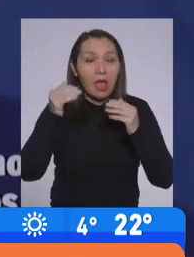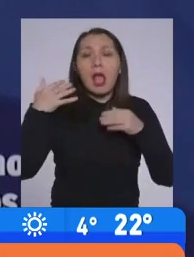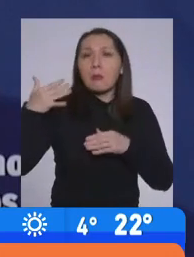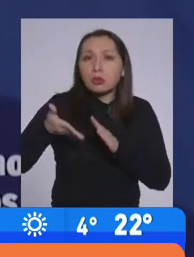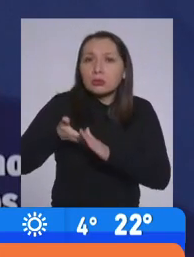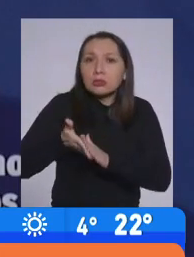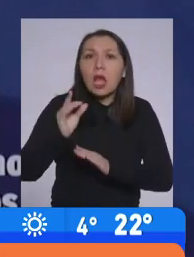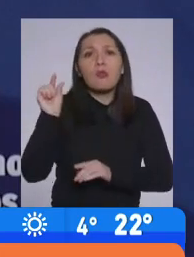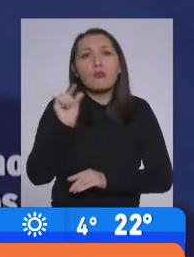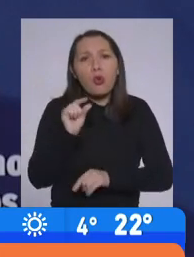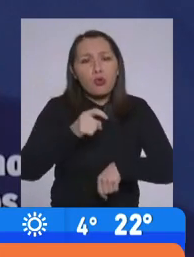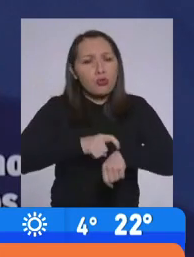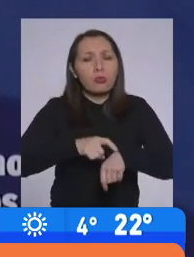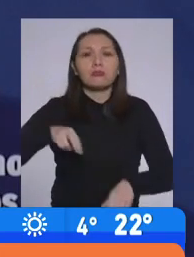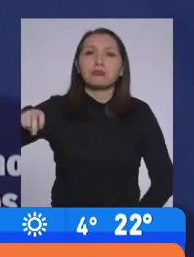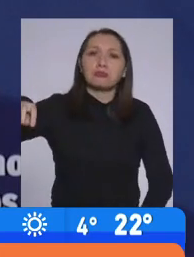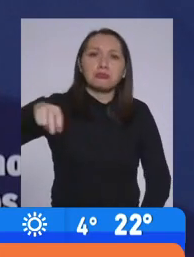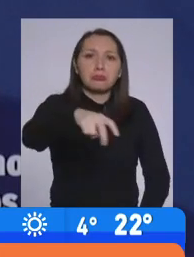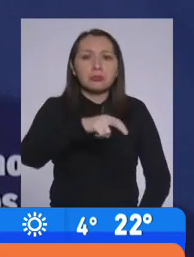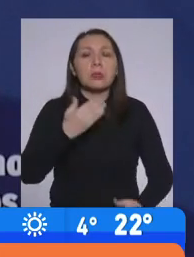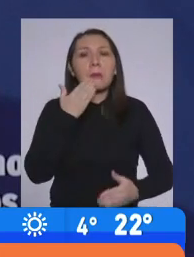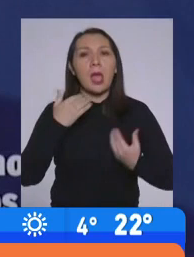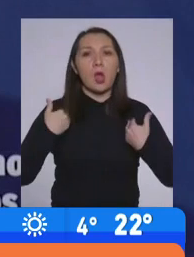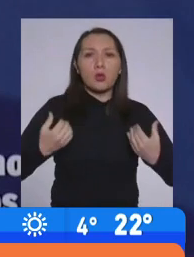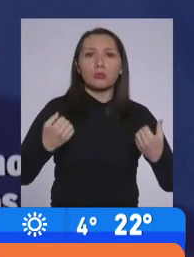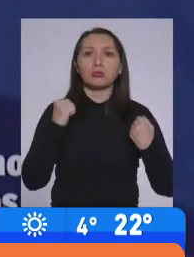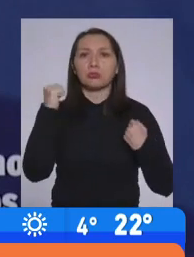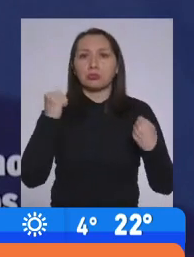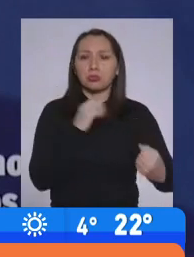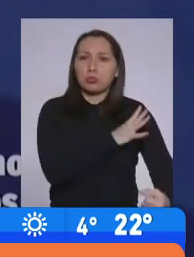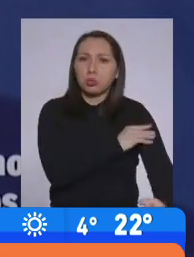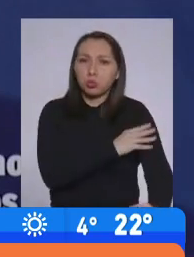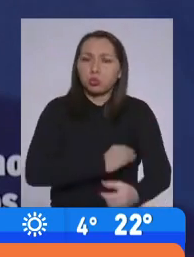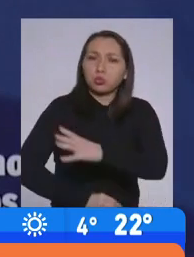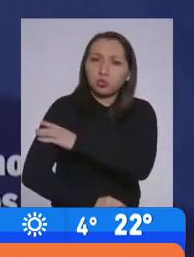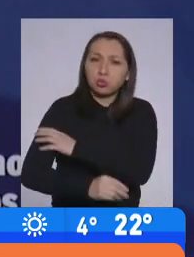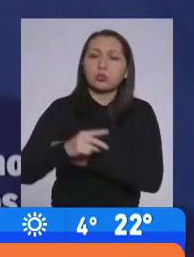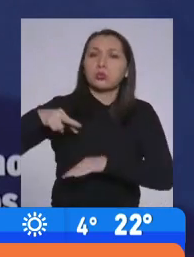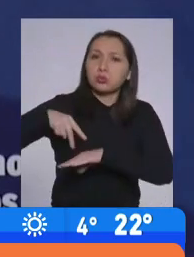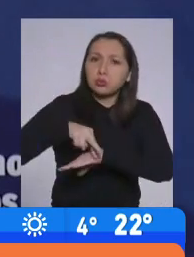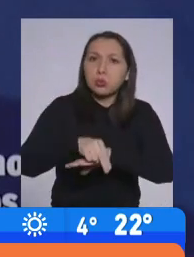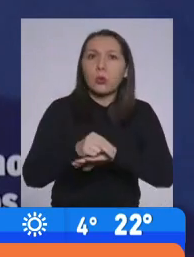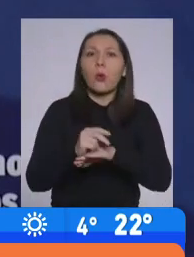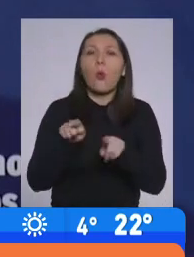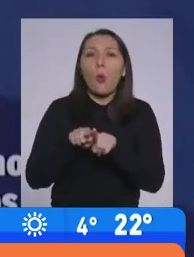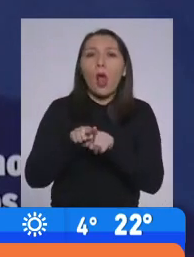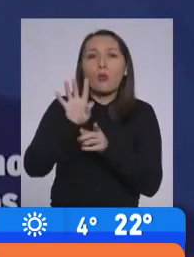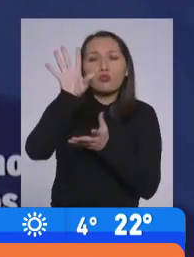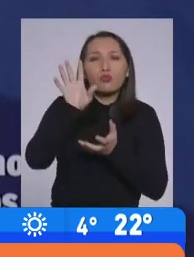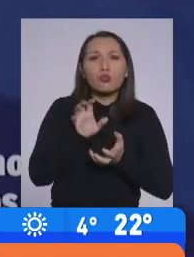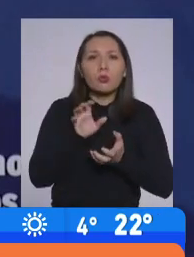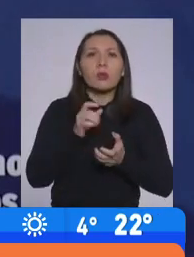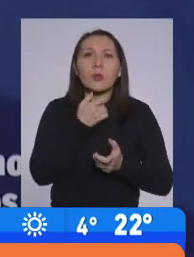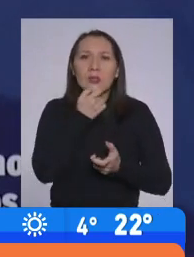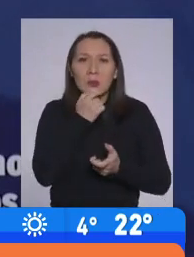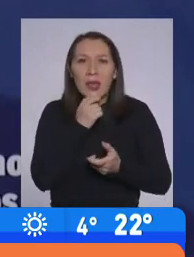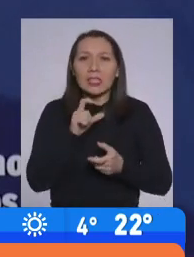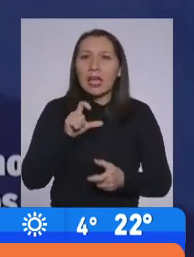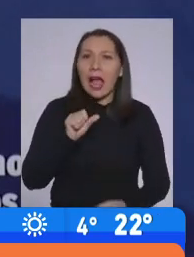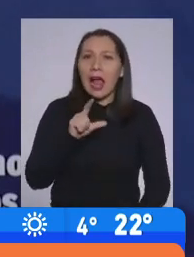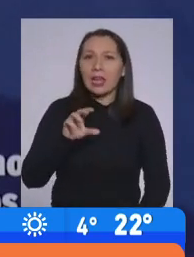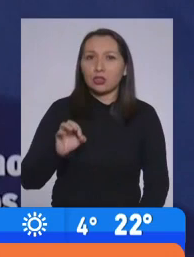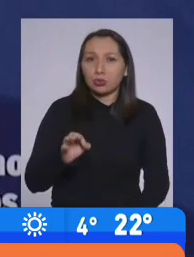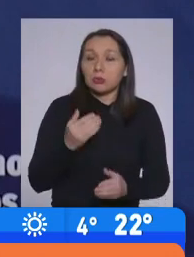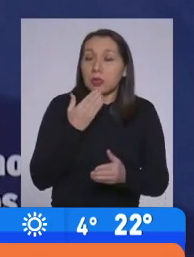caminen que salgan un rato porque mejoran su musculatura mejoran el depósito de calcio en sus huesos éste coronavirus